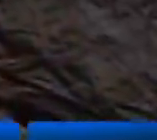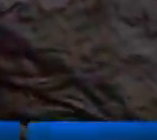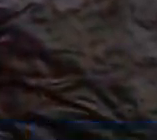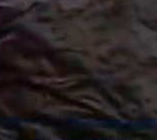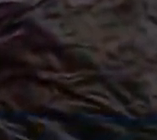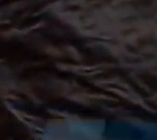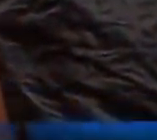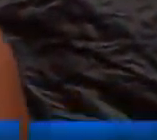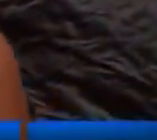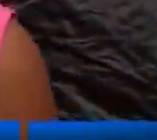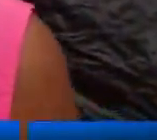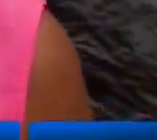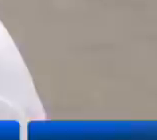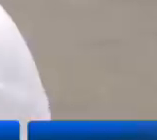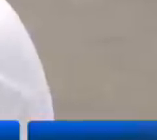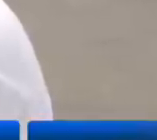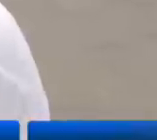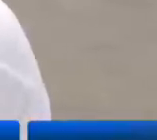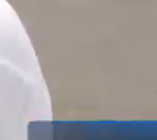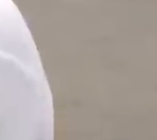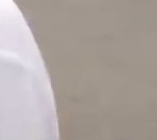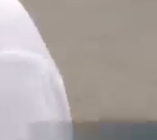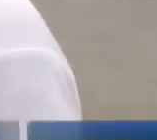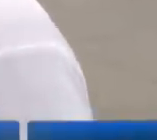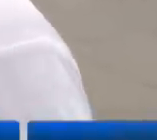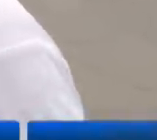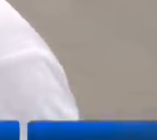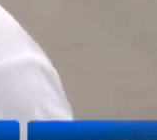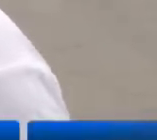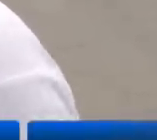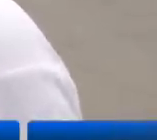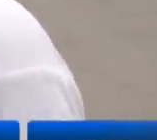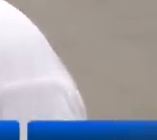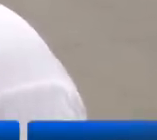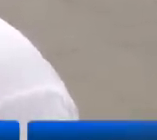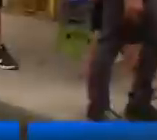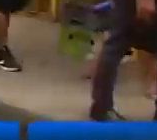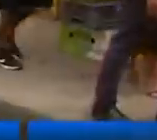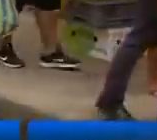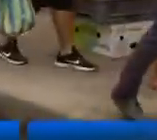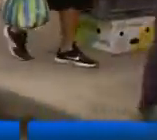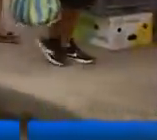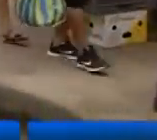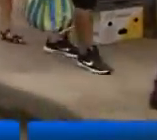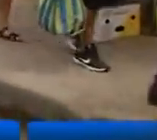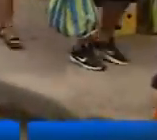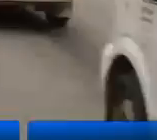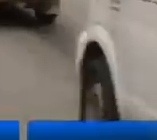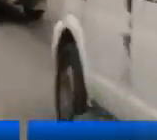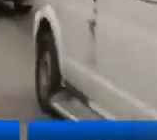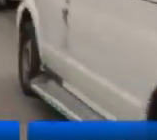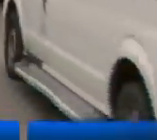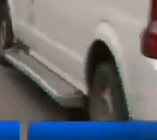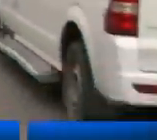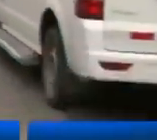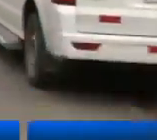necesito el pan de cada día, en casa no se hace nada. Y por la misma razón, dice don Jorge, que a pesar de estar consciente de que el domingo está prohibida la circulación, circulación